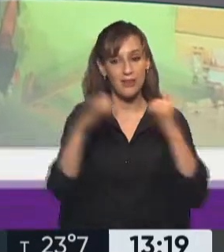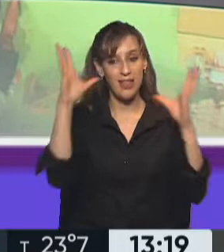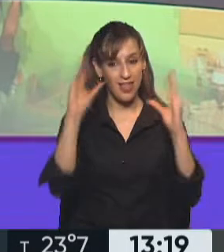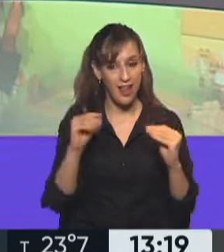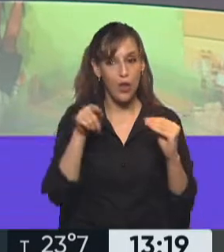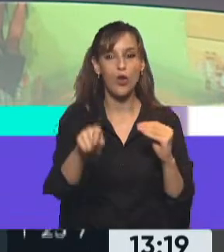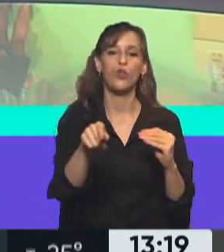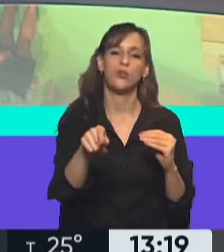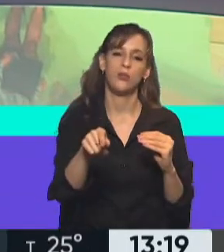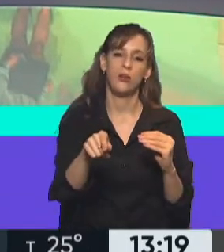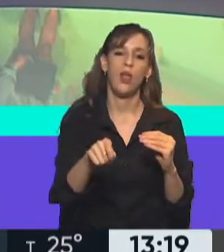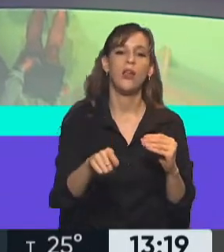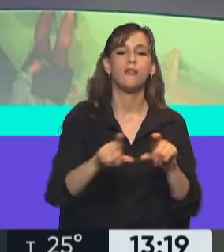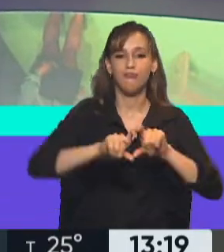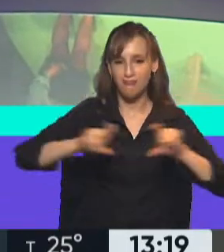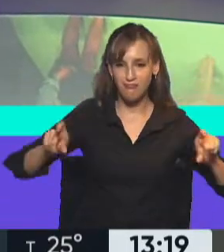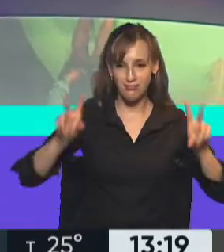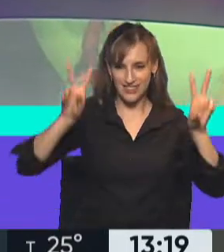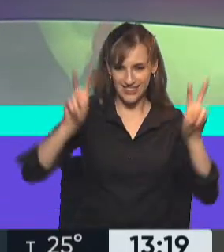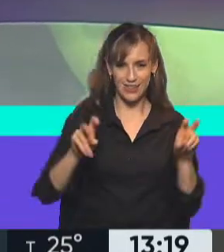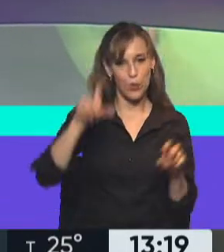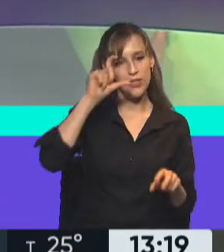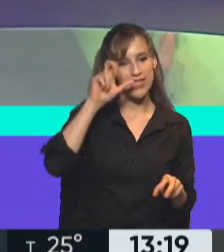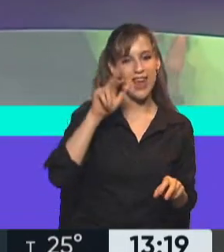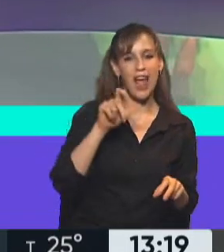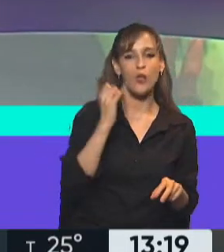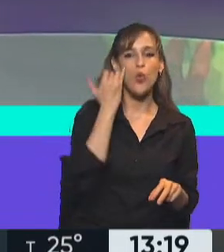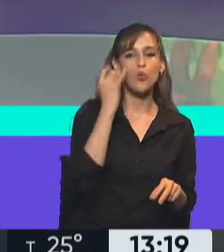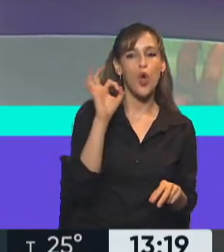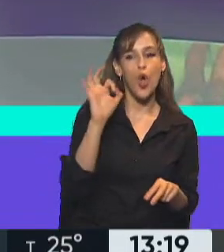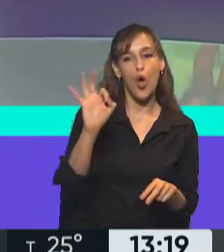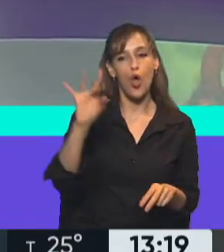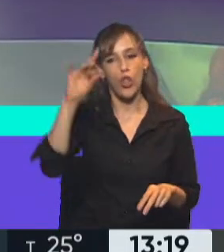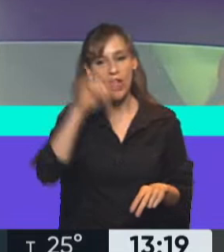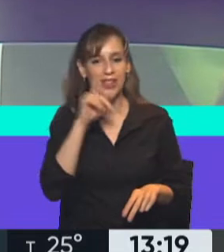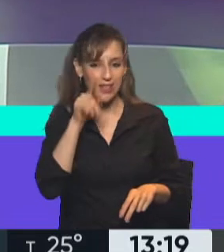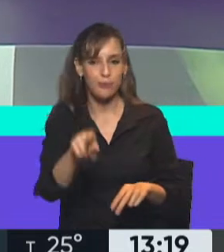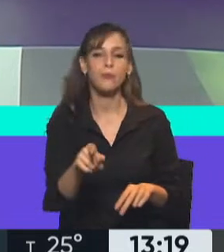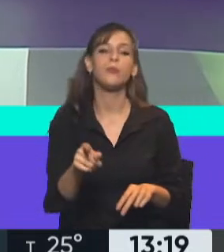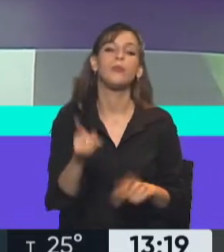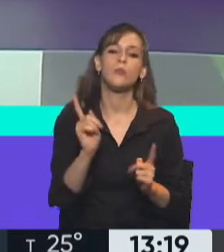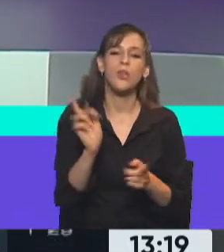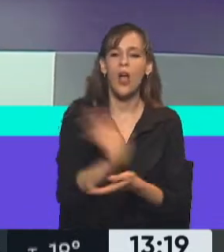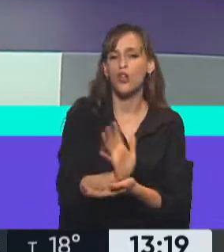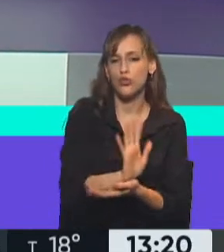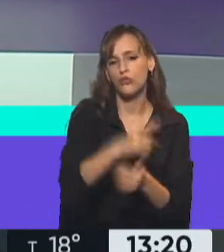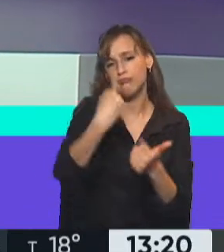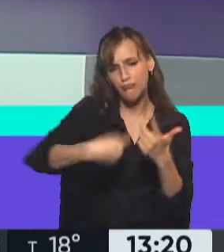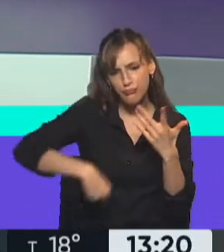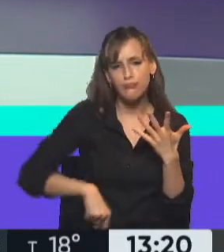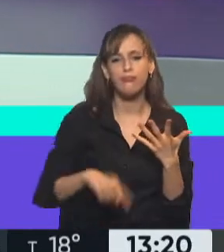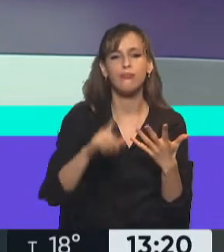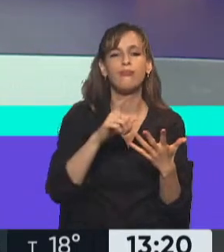noche, Cerca tuyo o de ti. Una historia que está protagonizada por Olivia Dayes, por Agustín Dolte y Julia Slotnik,